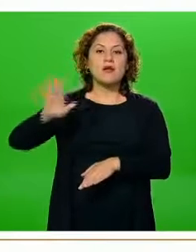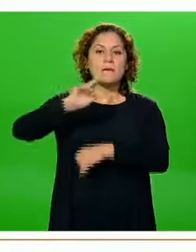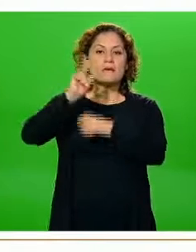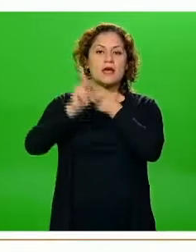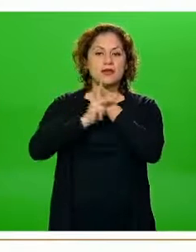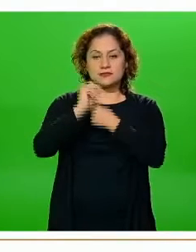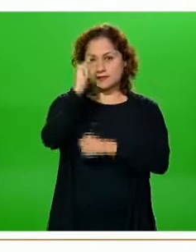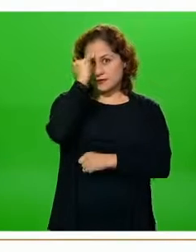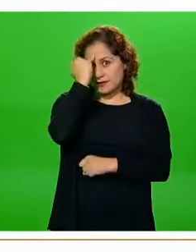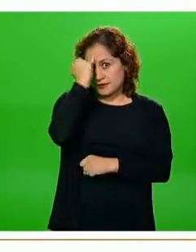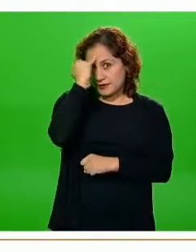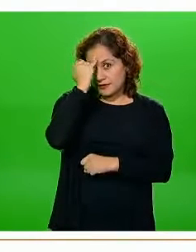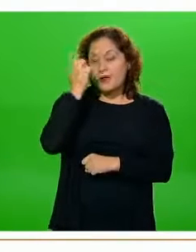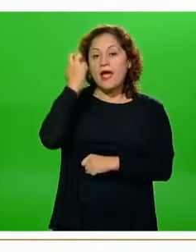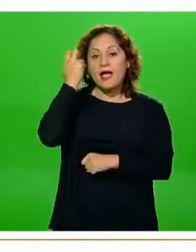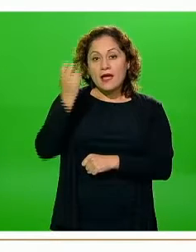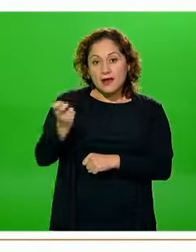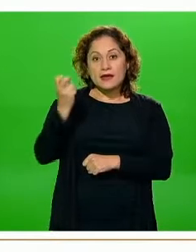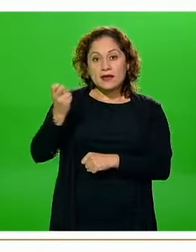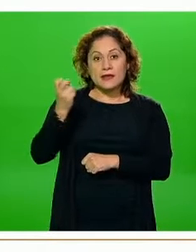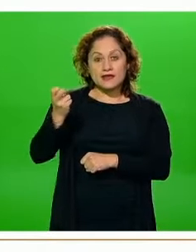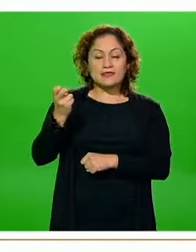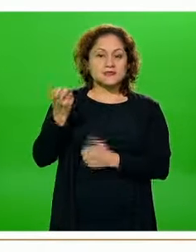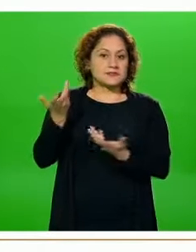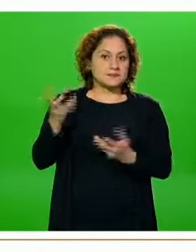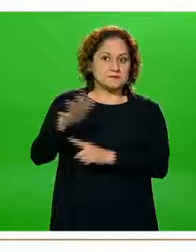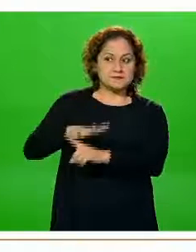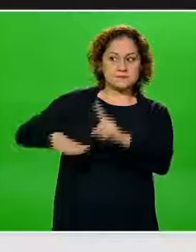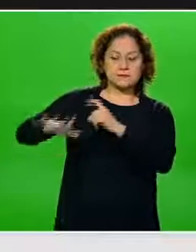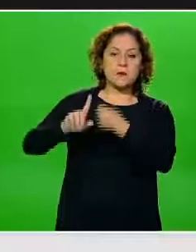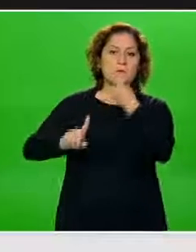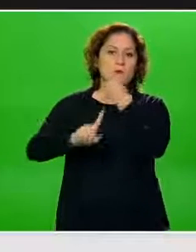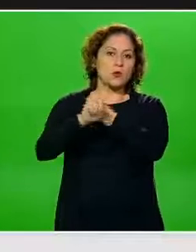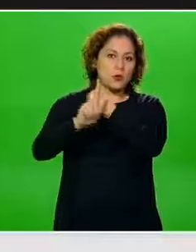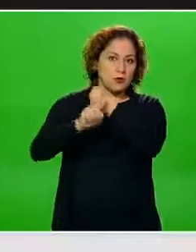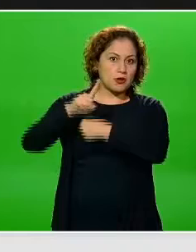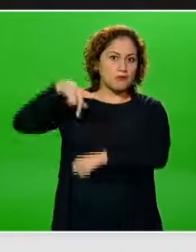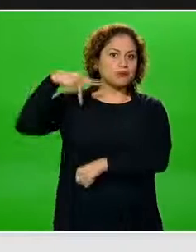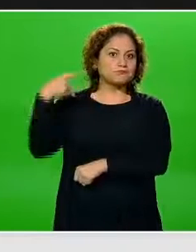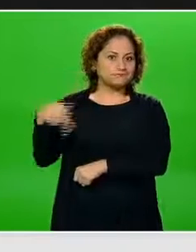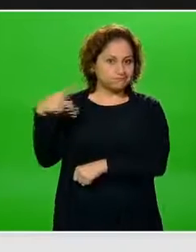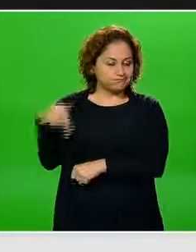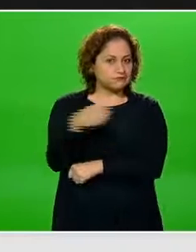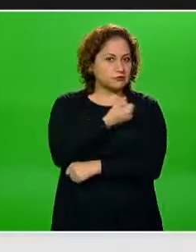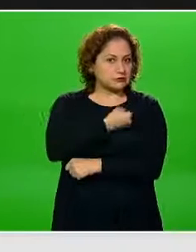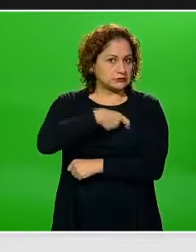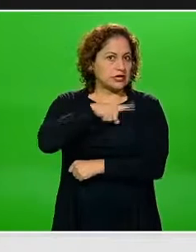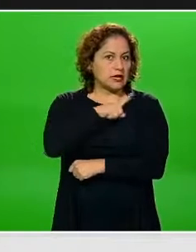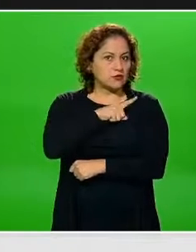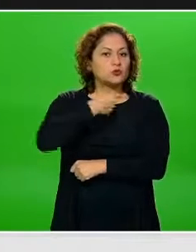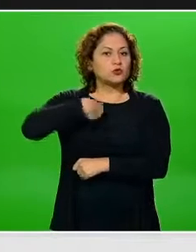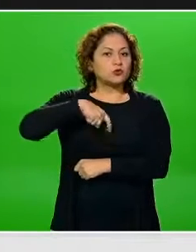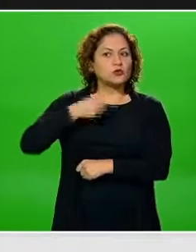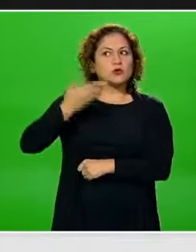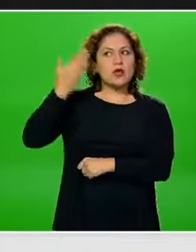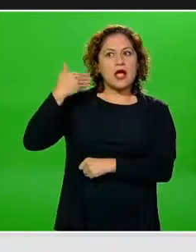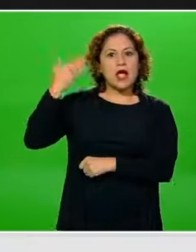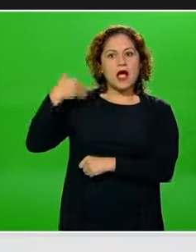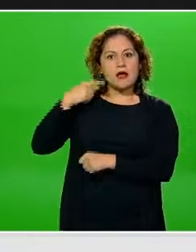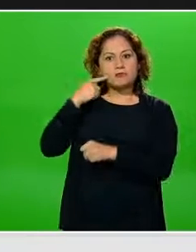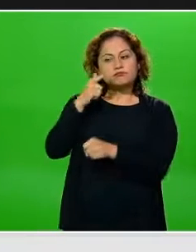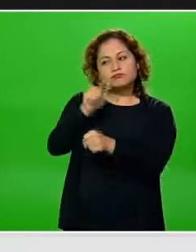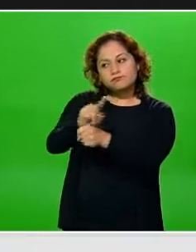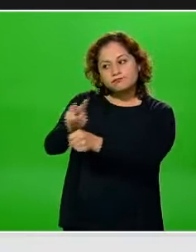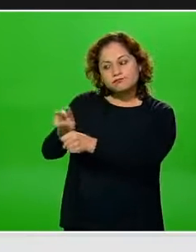India está ante una situación sanitaria particular, lo hemos venido monitorizando a través de la Dirección de